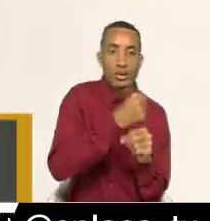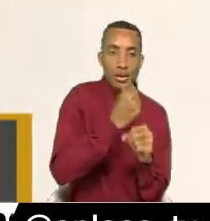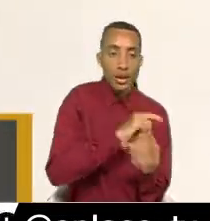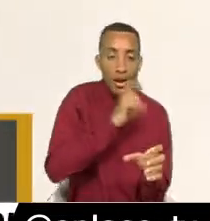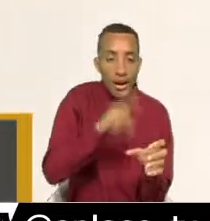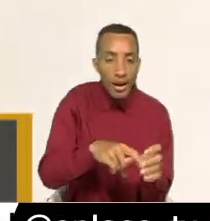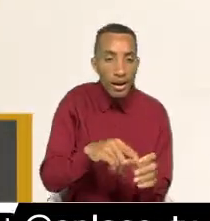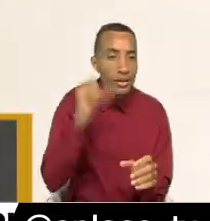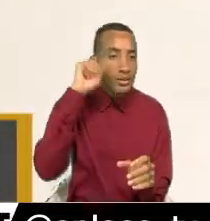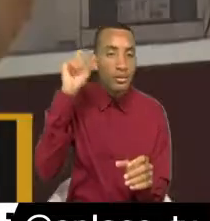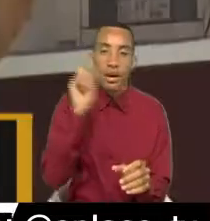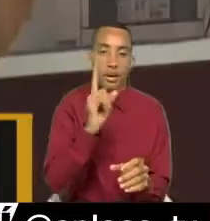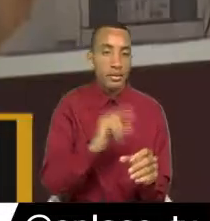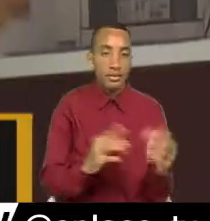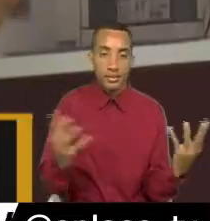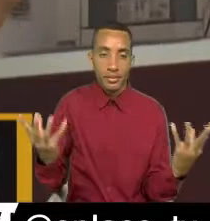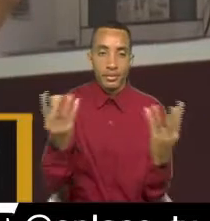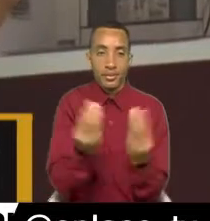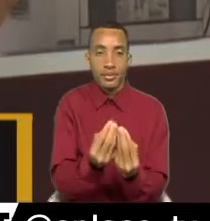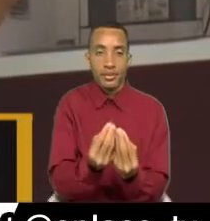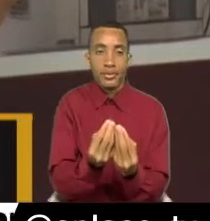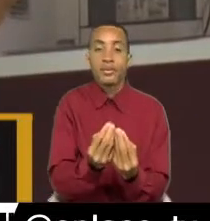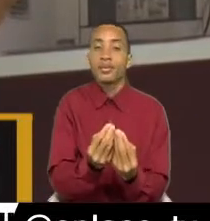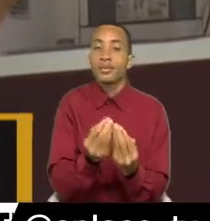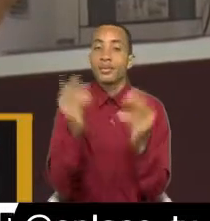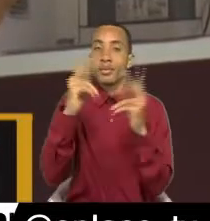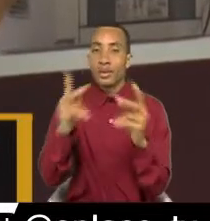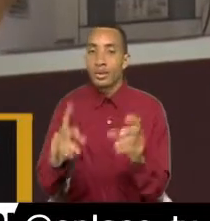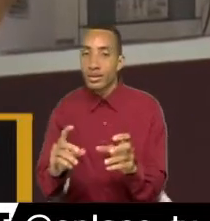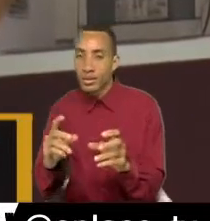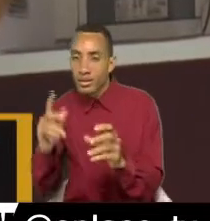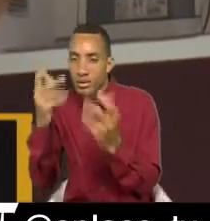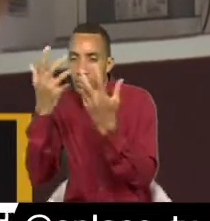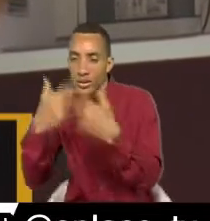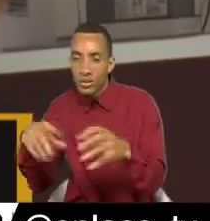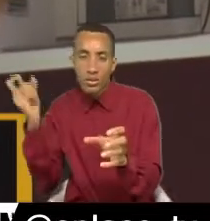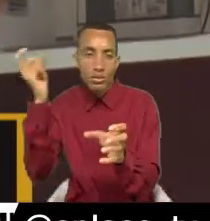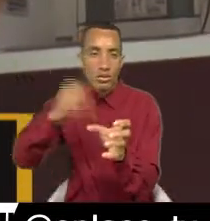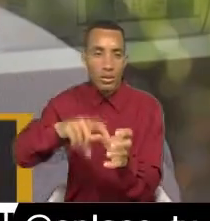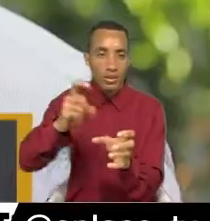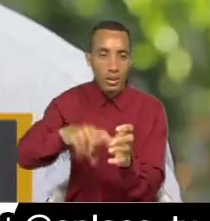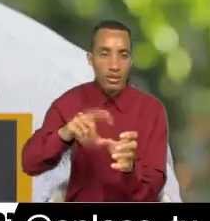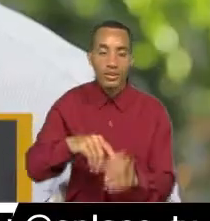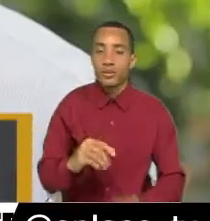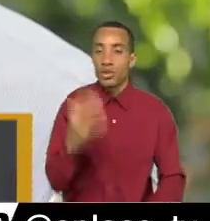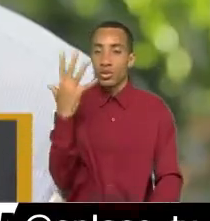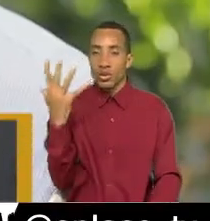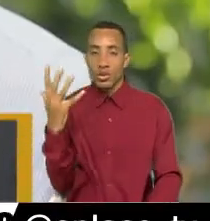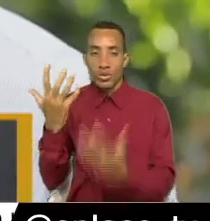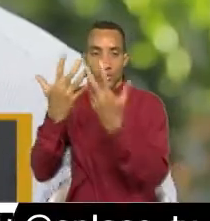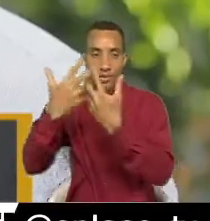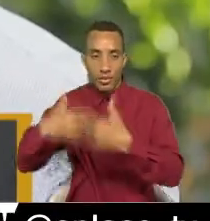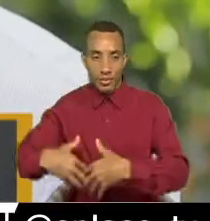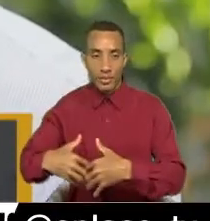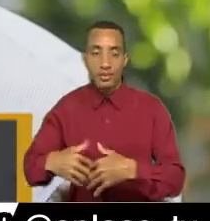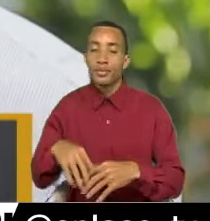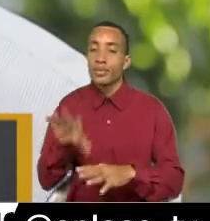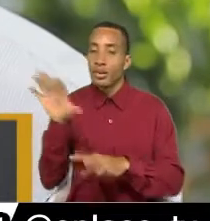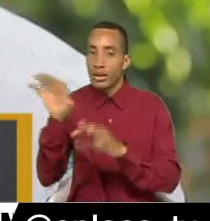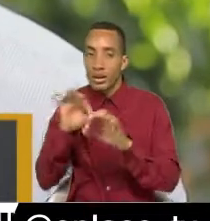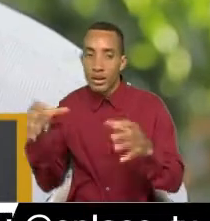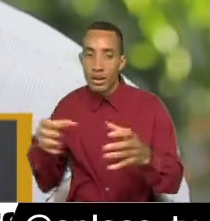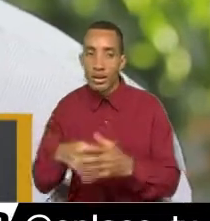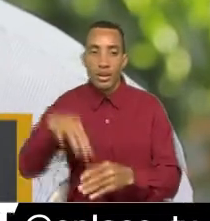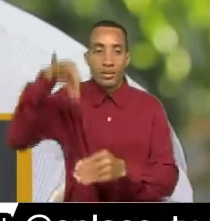empresas afiliadas a la caja, y 5 de parte de los empresarios elegidos por